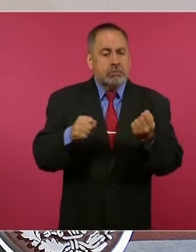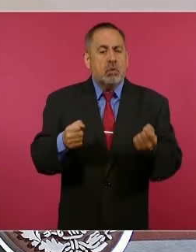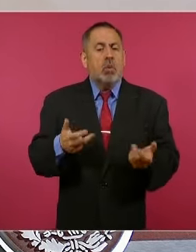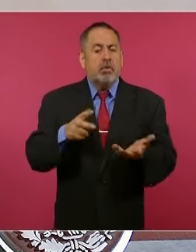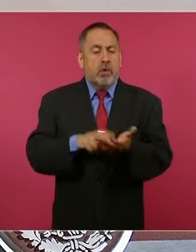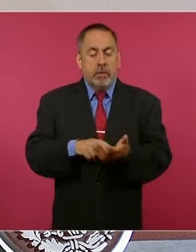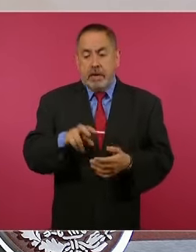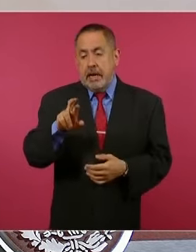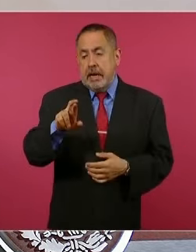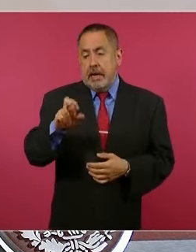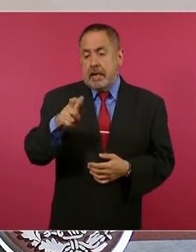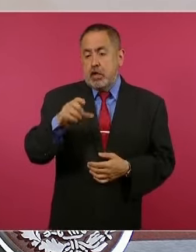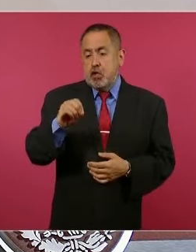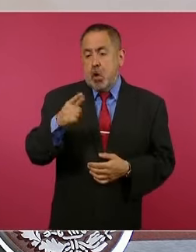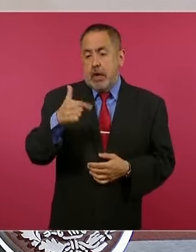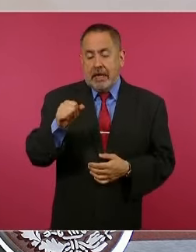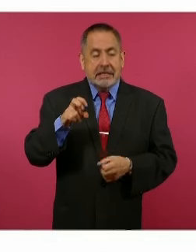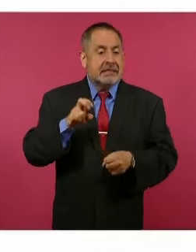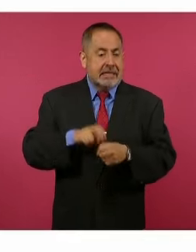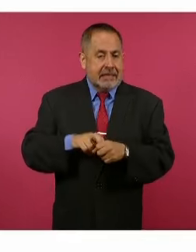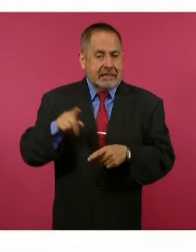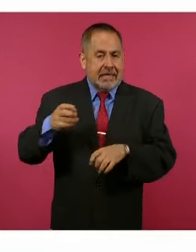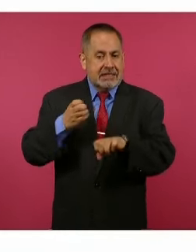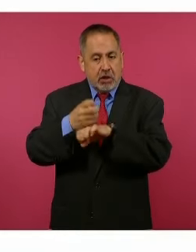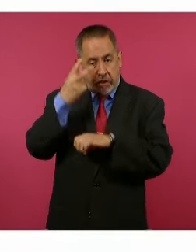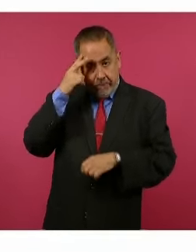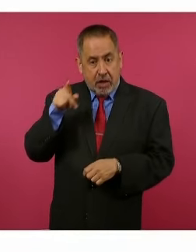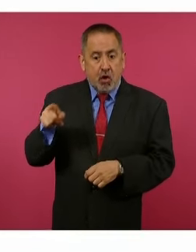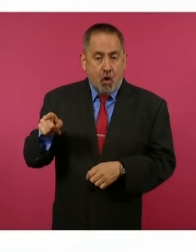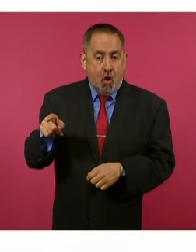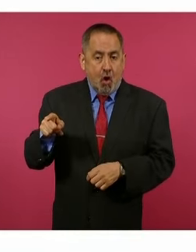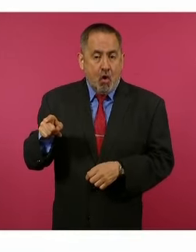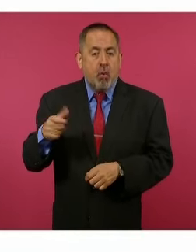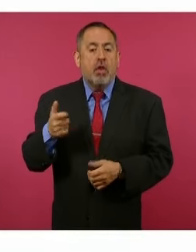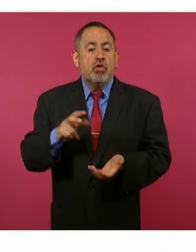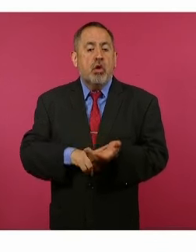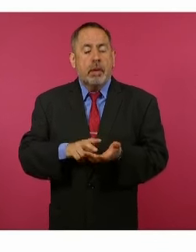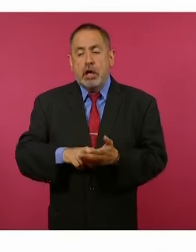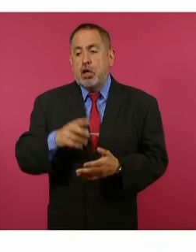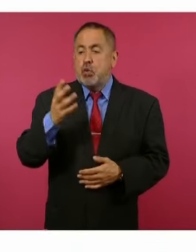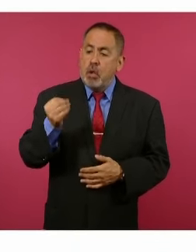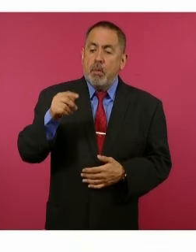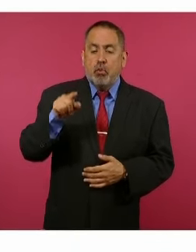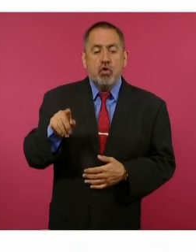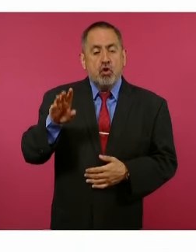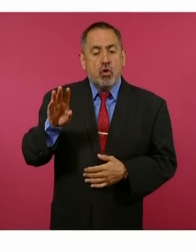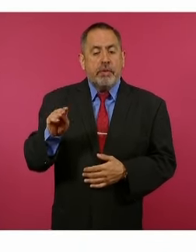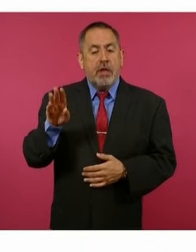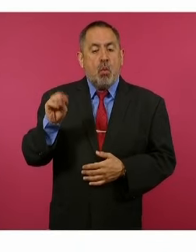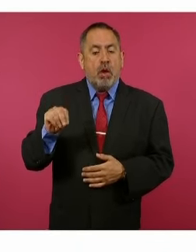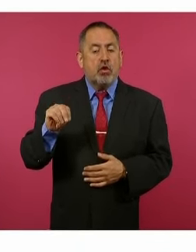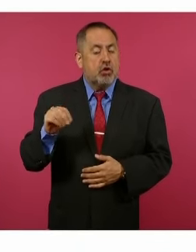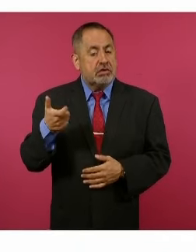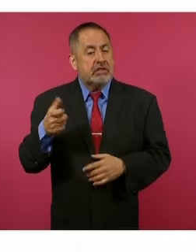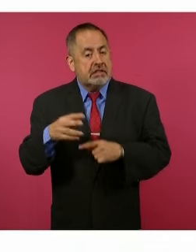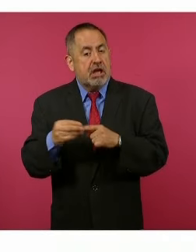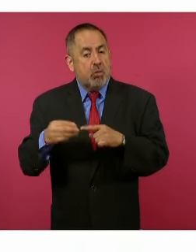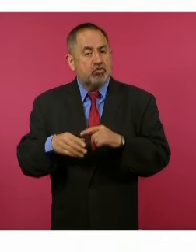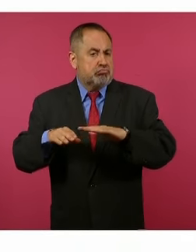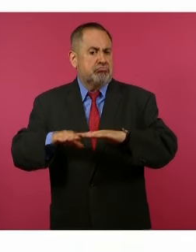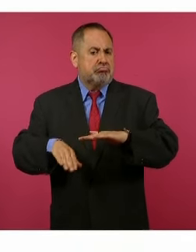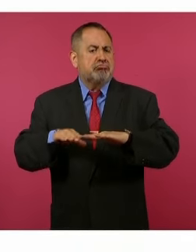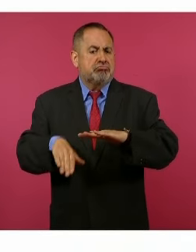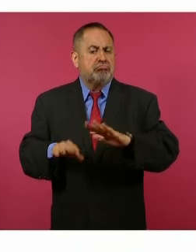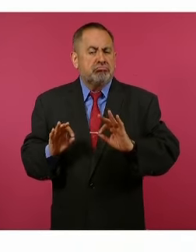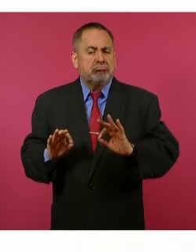Regio gas allí en Nicolás Romero estado de México con el litro en 9 p94 cavos por debajo de